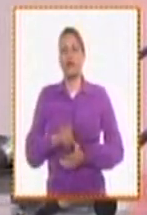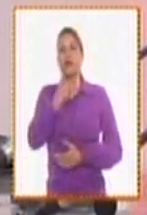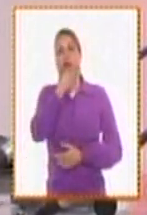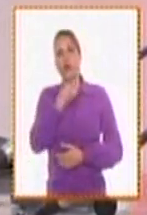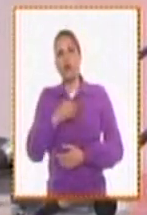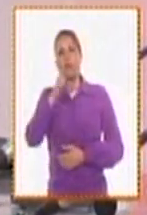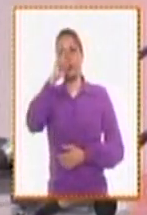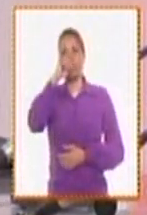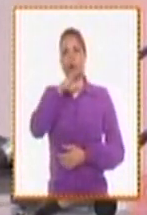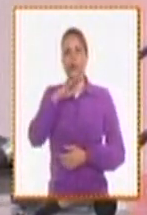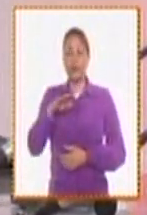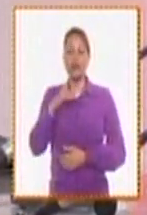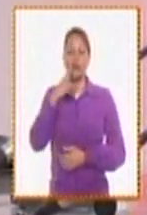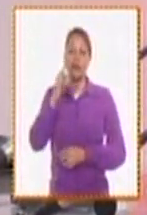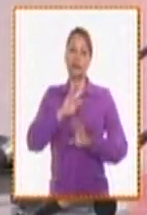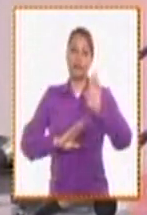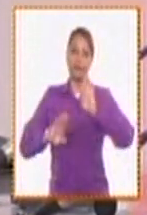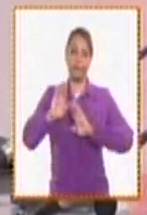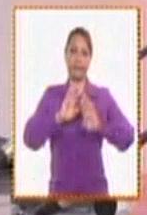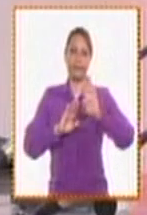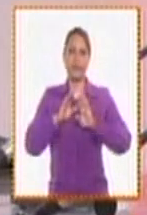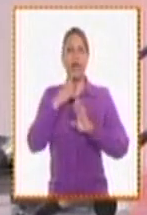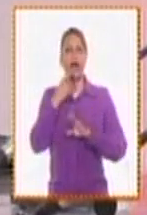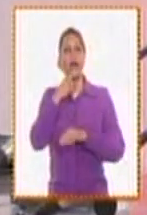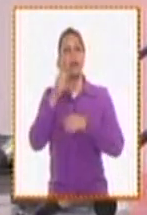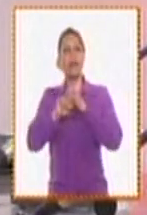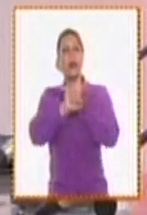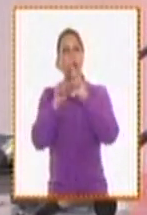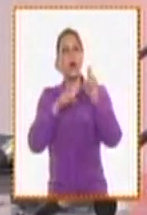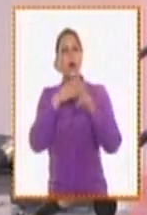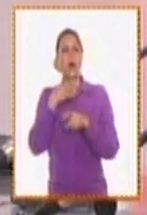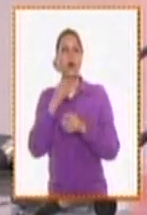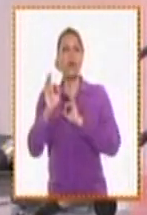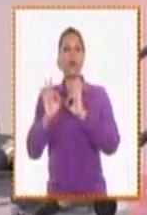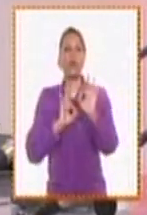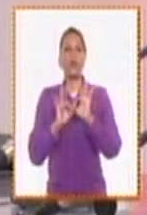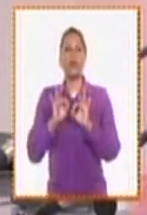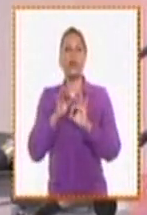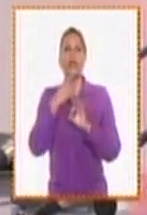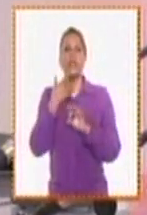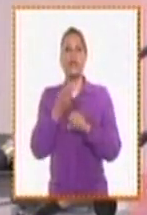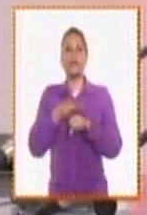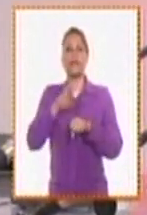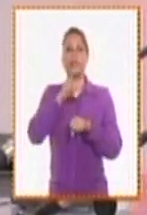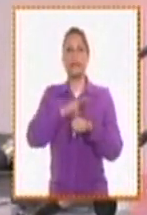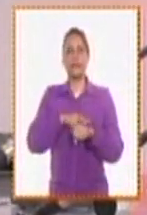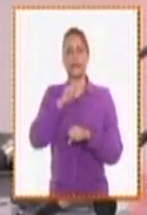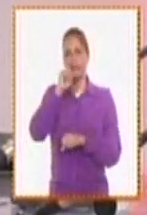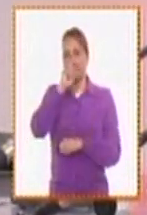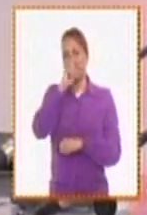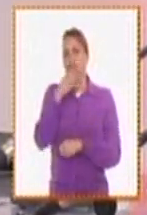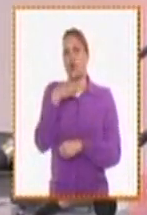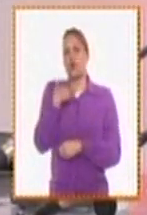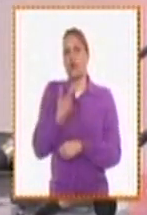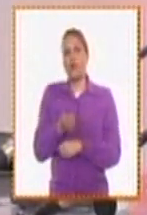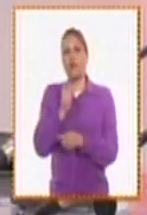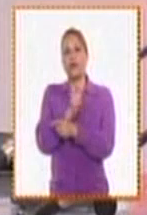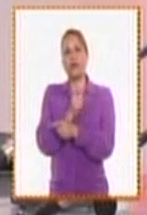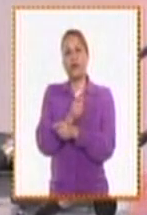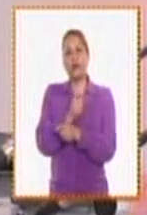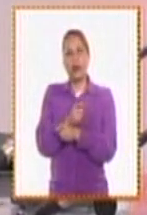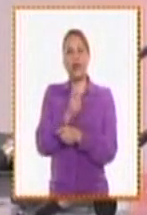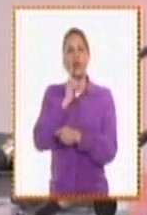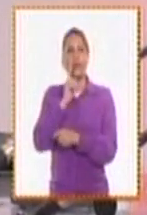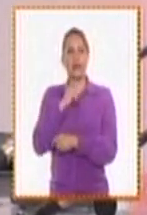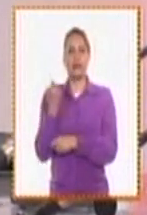adolescentes, sus jóvenes. ¿Cómo preservarlos de la influencia dañina de las drogas? ¿Cómo educarlos para que estén y